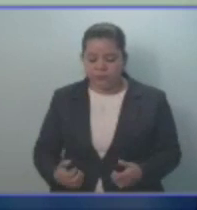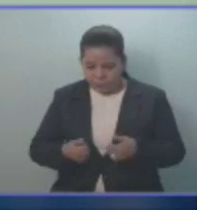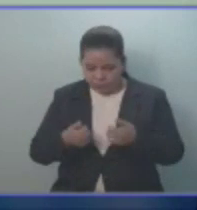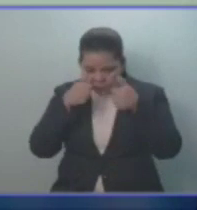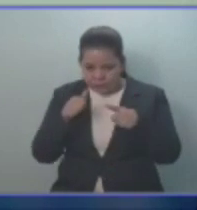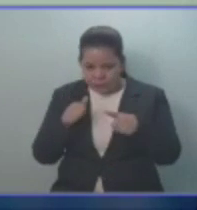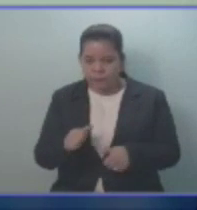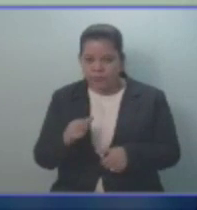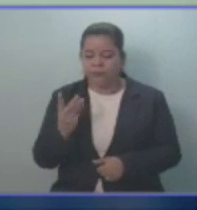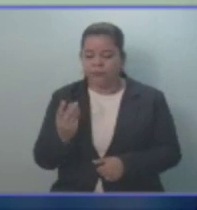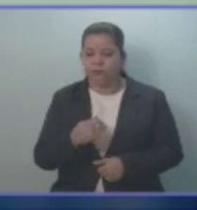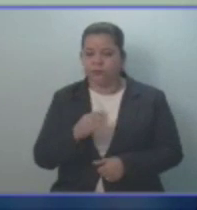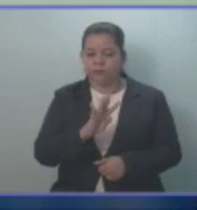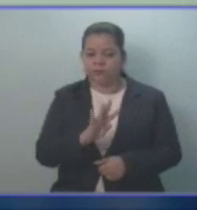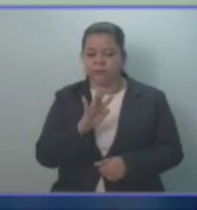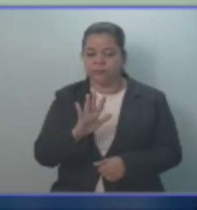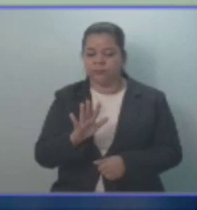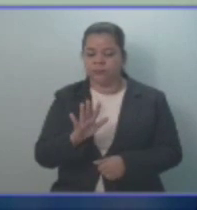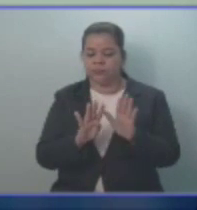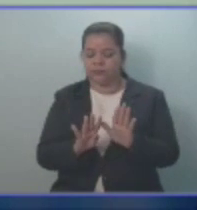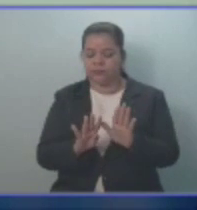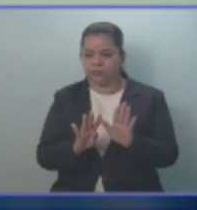número